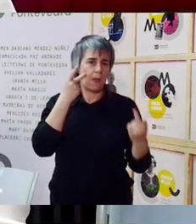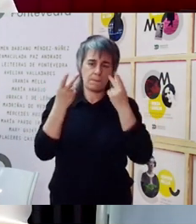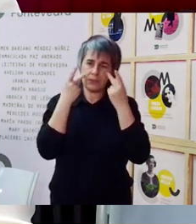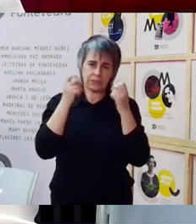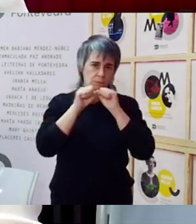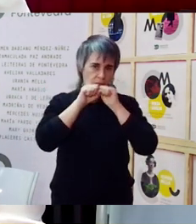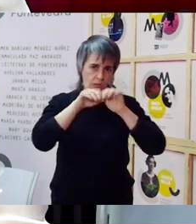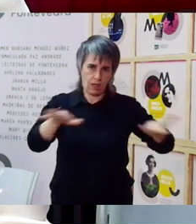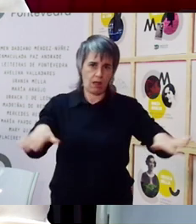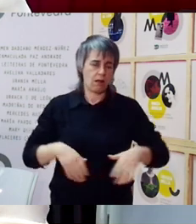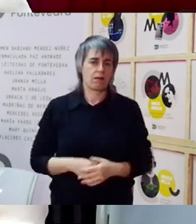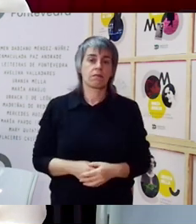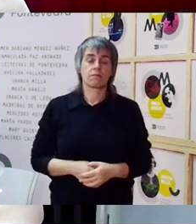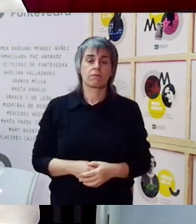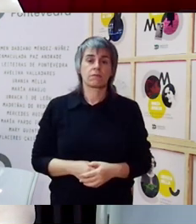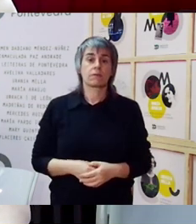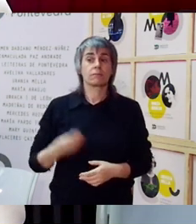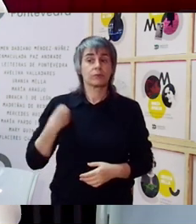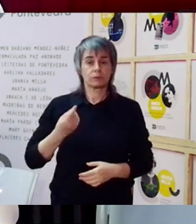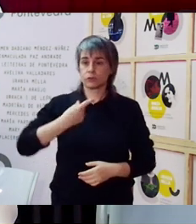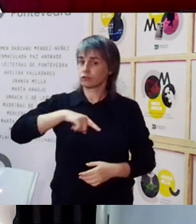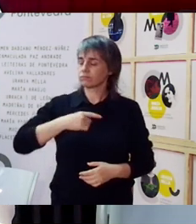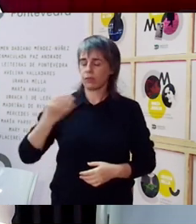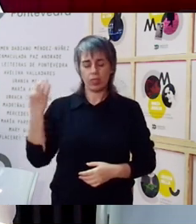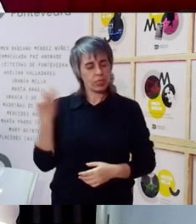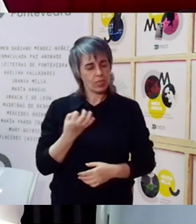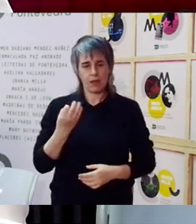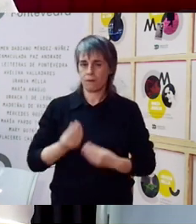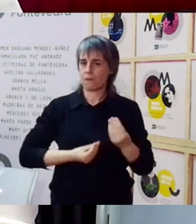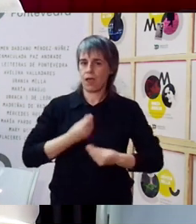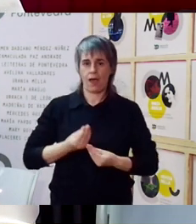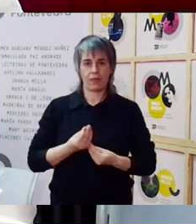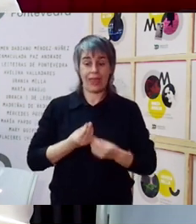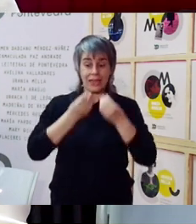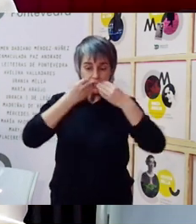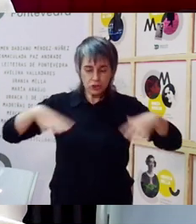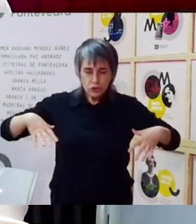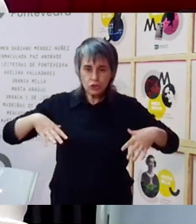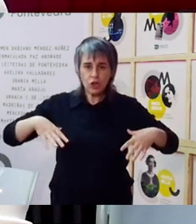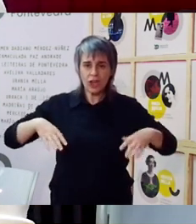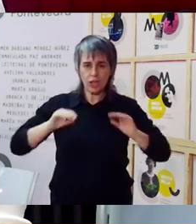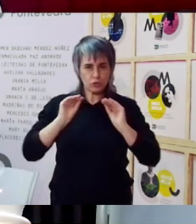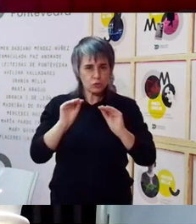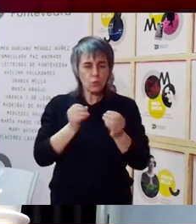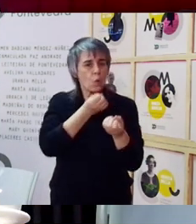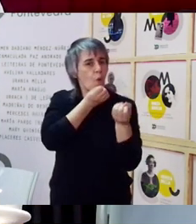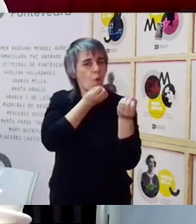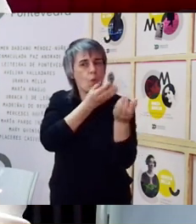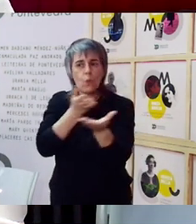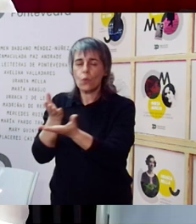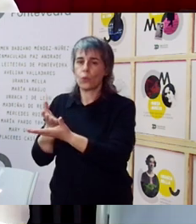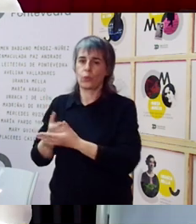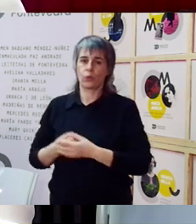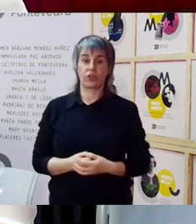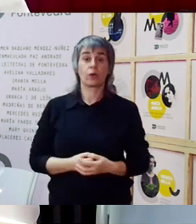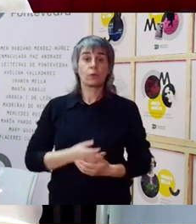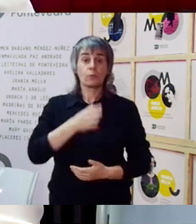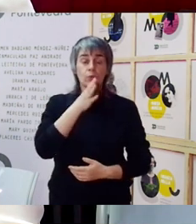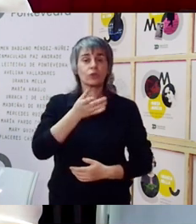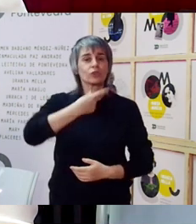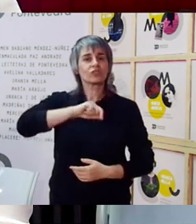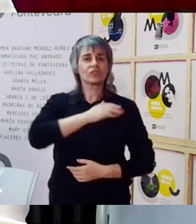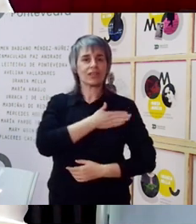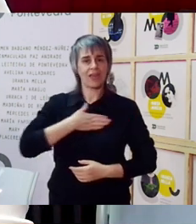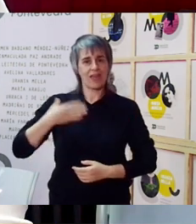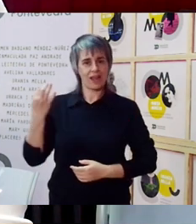contan. De aí o noso deber de reescribir a historia, porque a nosa vontade de